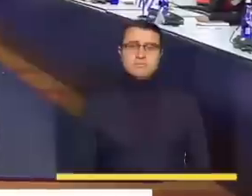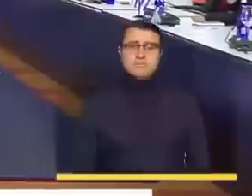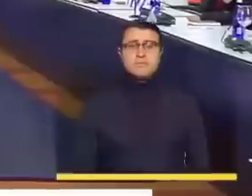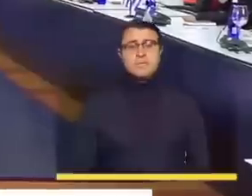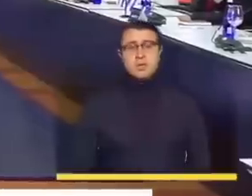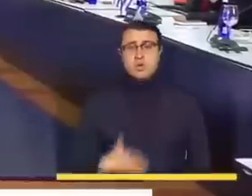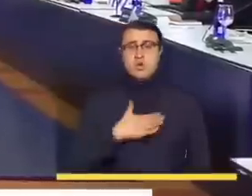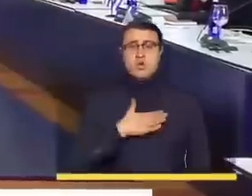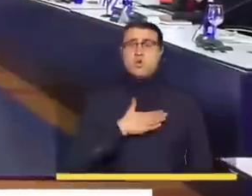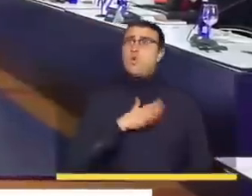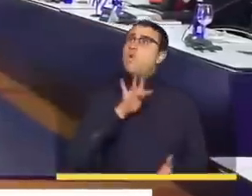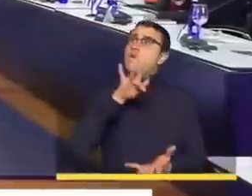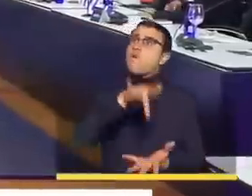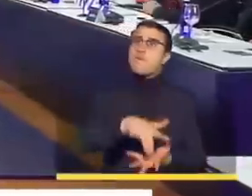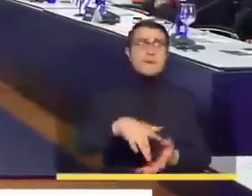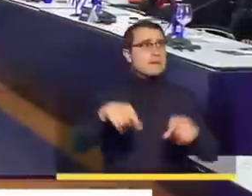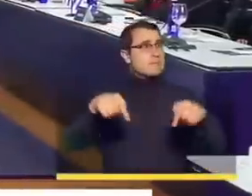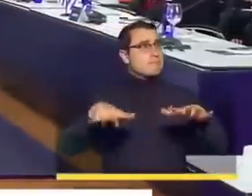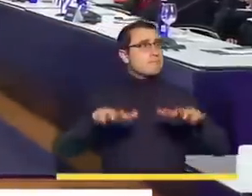celebro estar aquí